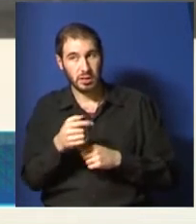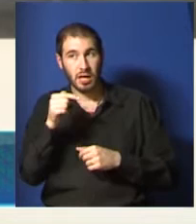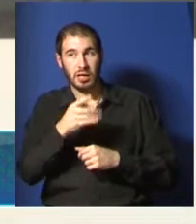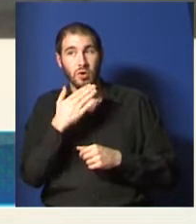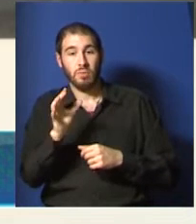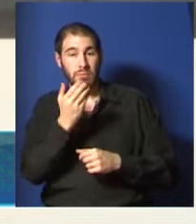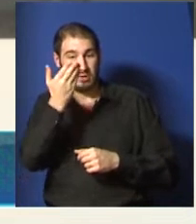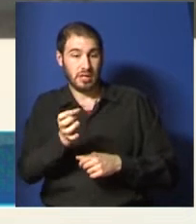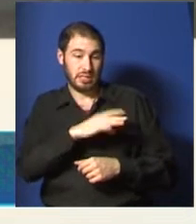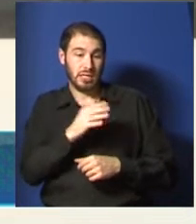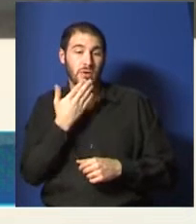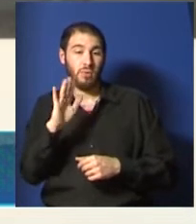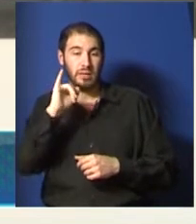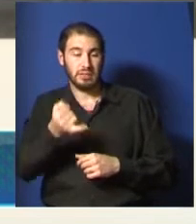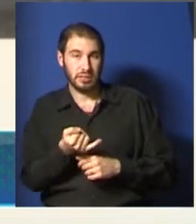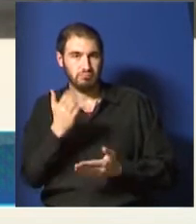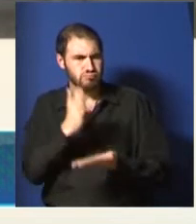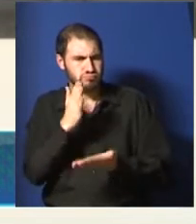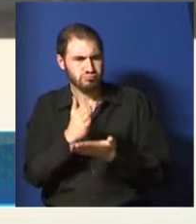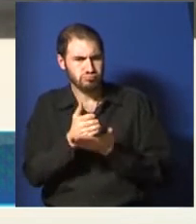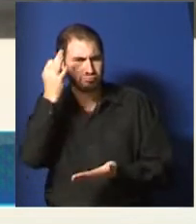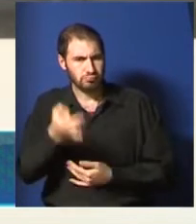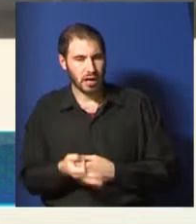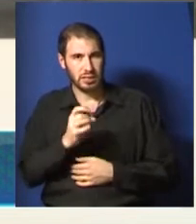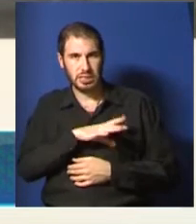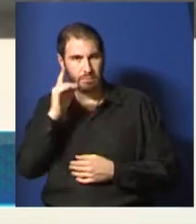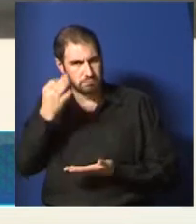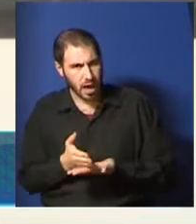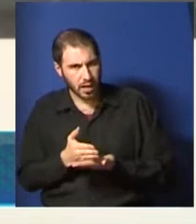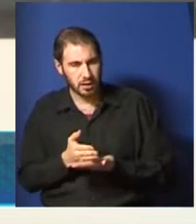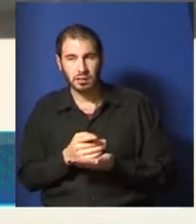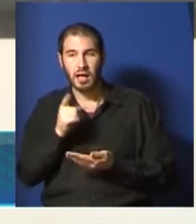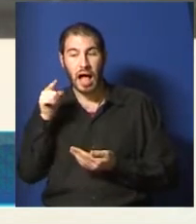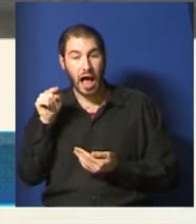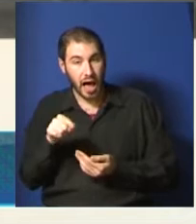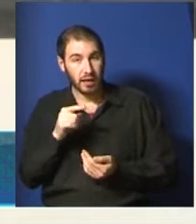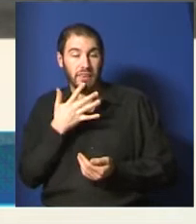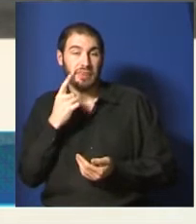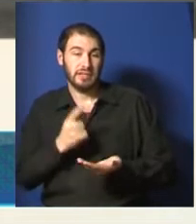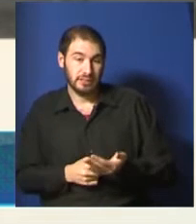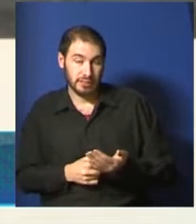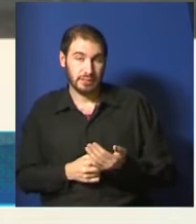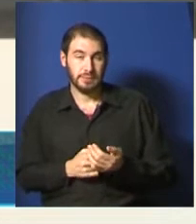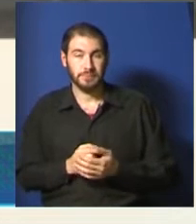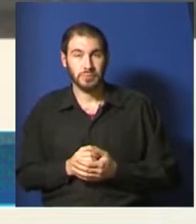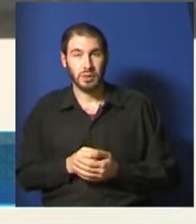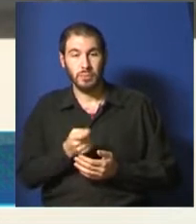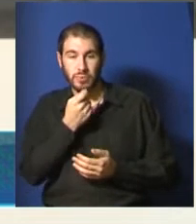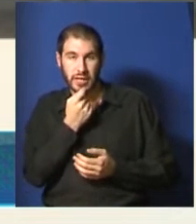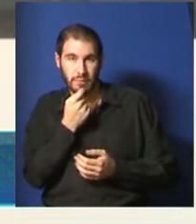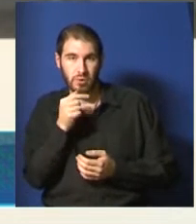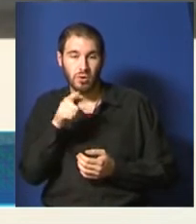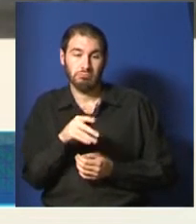los chilenos, lo cumplen a rajatabla los chilenos. Y allí se va a determinar claramente, ¿no es cierto?, si